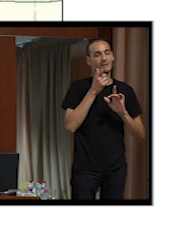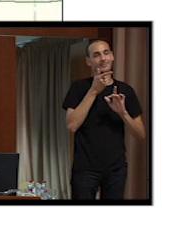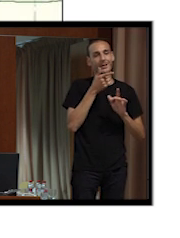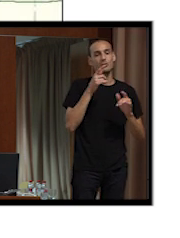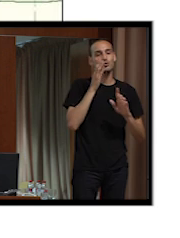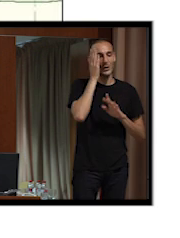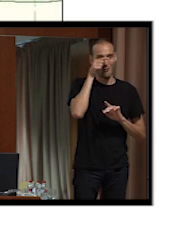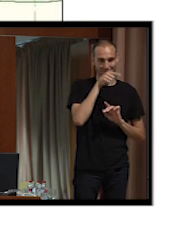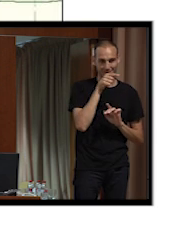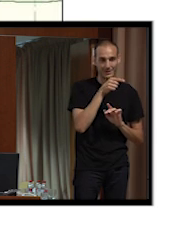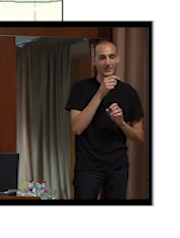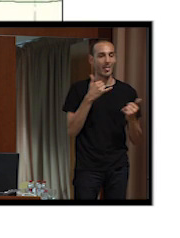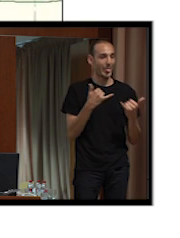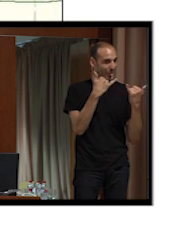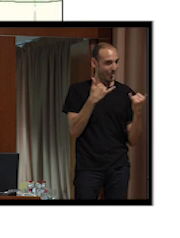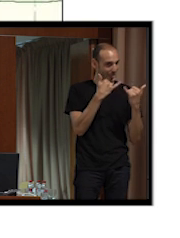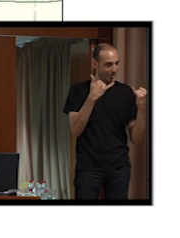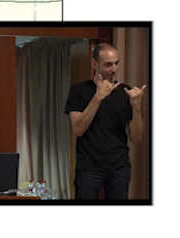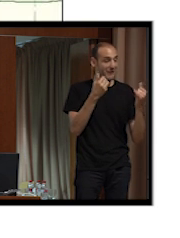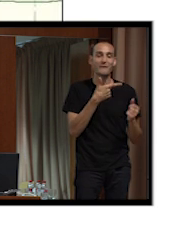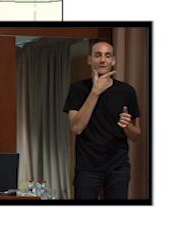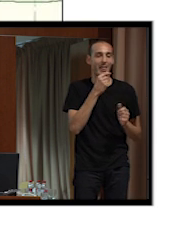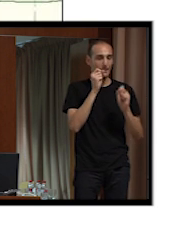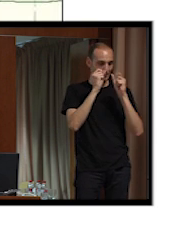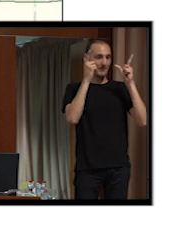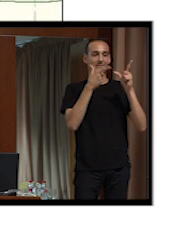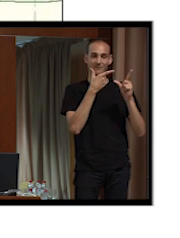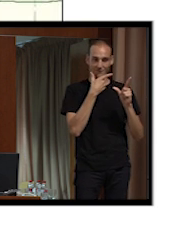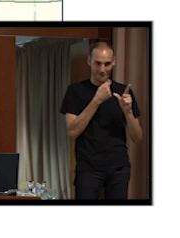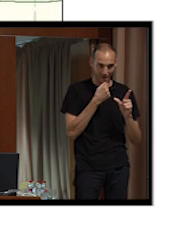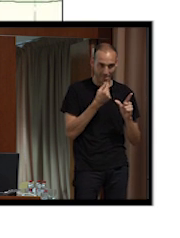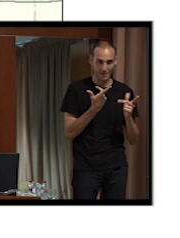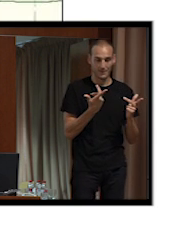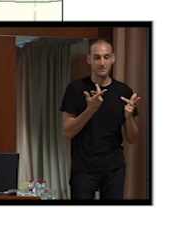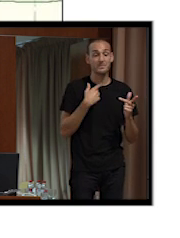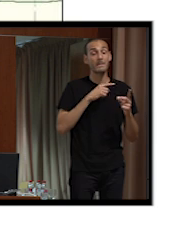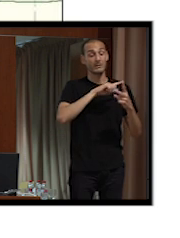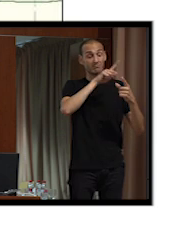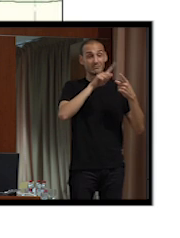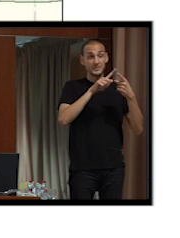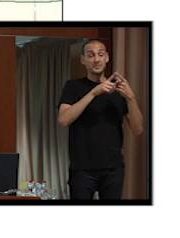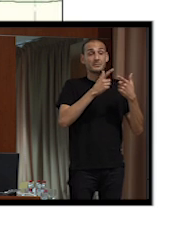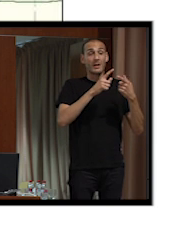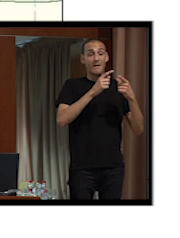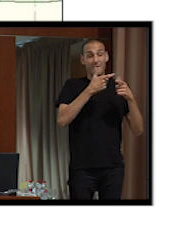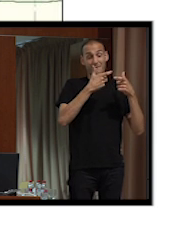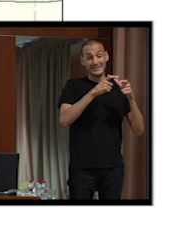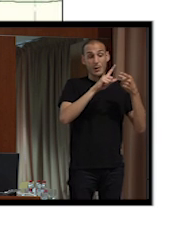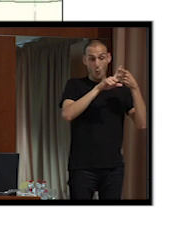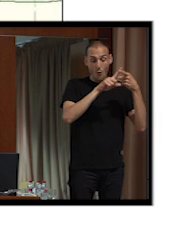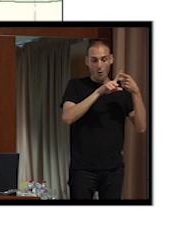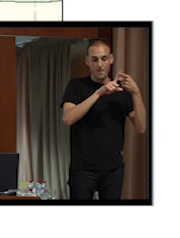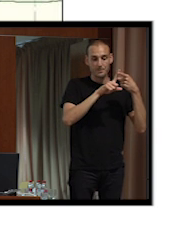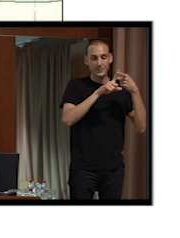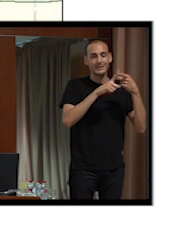discreta hipotonía y es muy fácil despertar al paciente. Los pacientes que están en sueño de fase 1 tienen un sueño muy poco reparador.